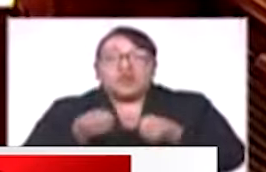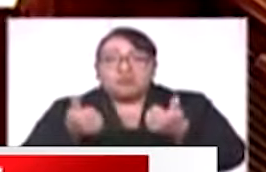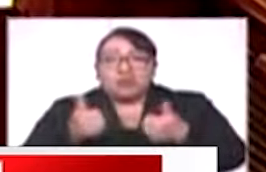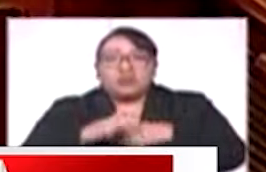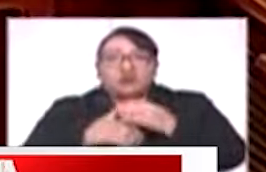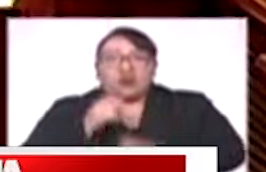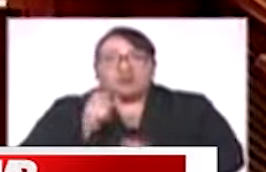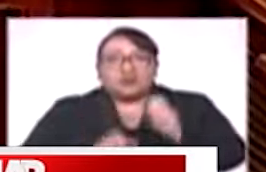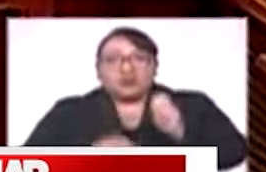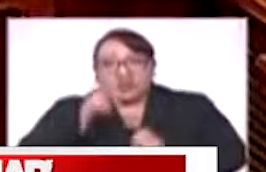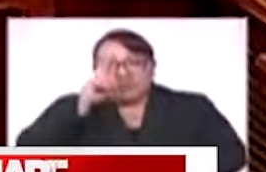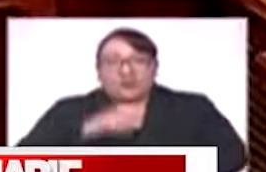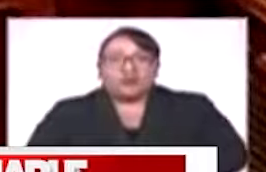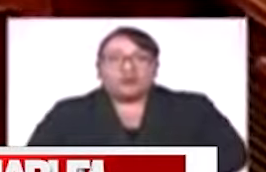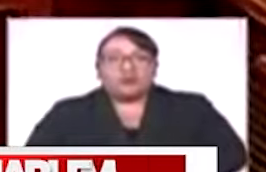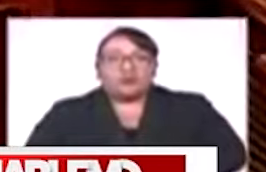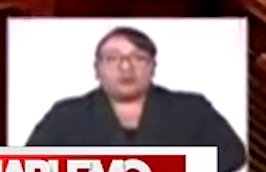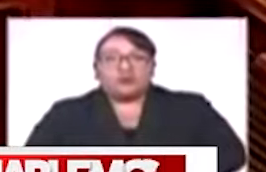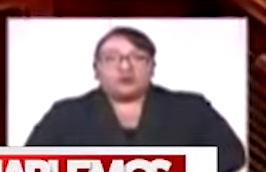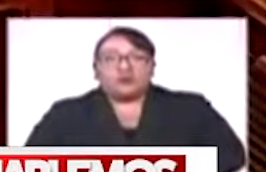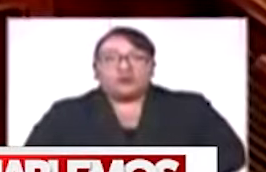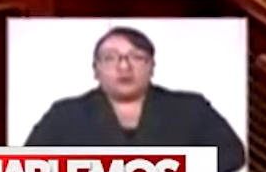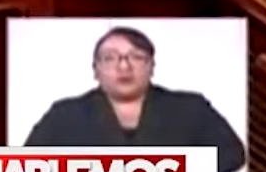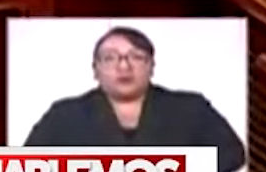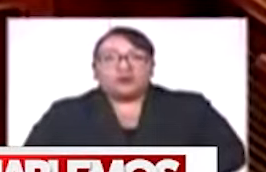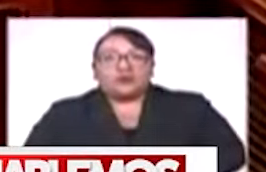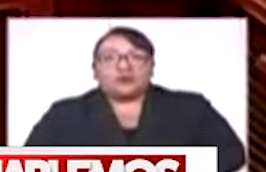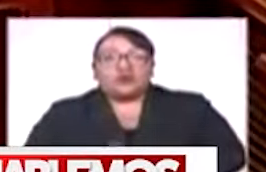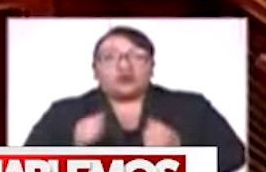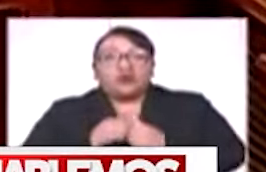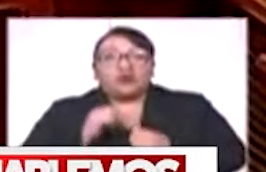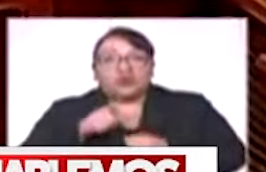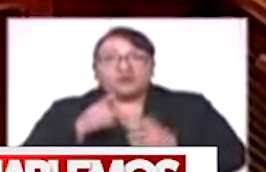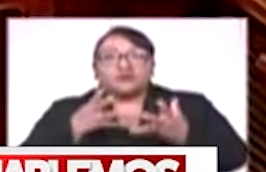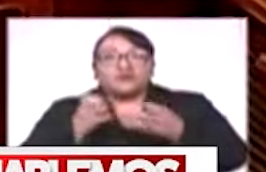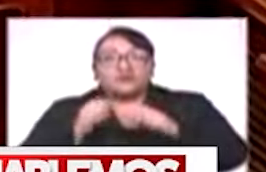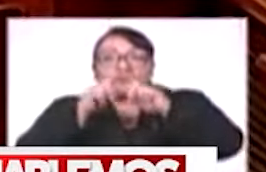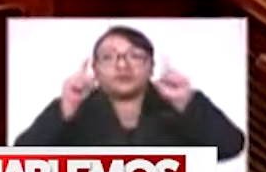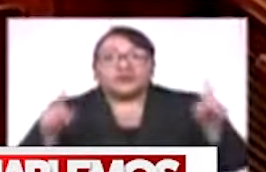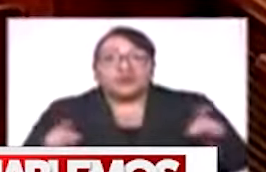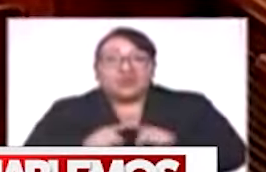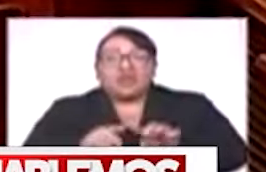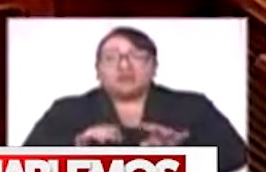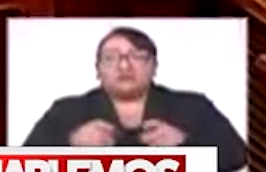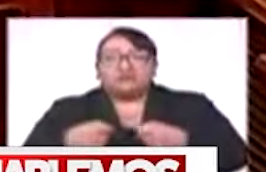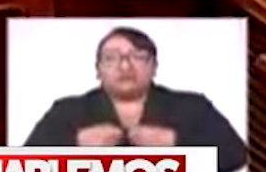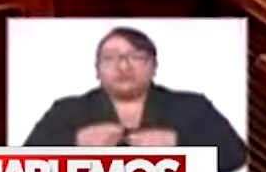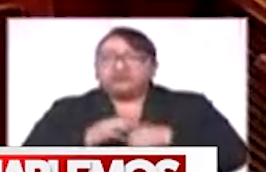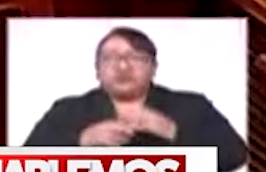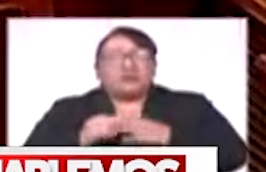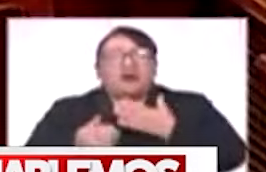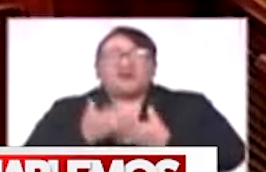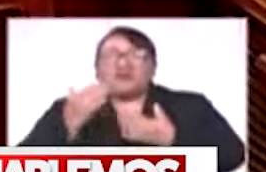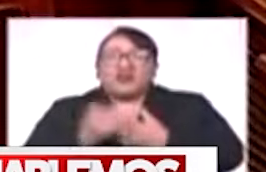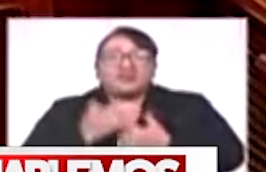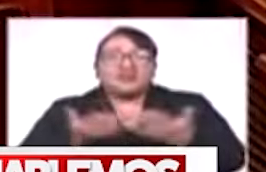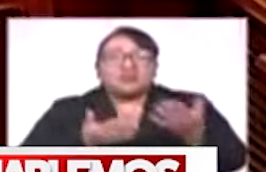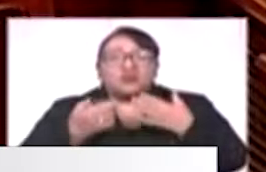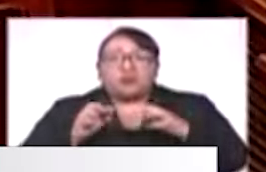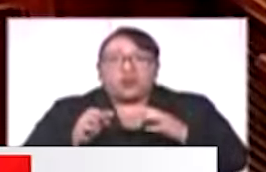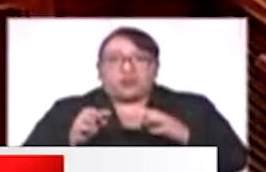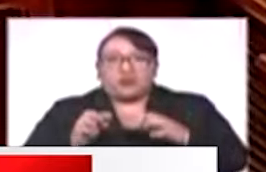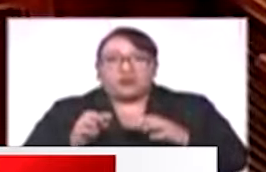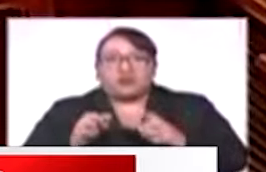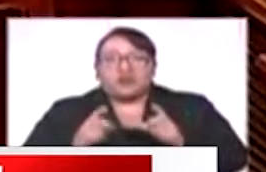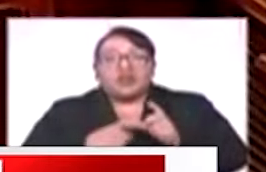de los peruanos. Ello incluirá medidas vinculadas a la digitalización y simplificación de servicios públicos.